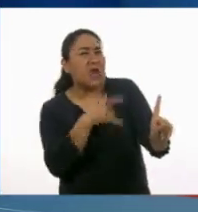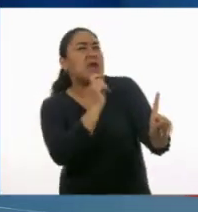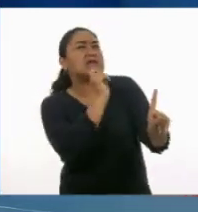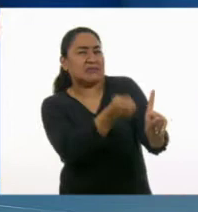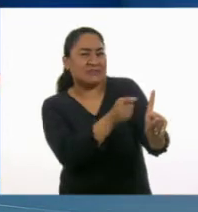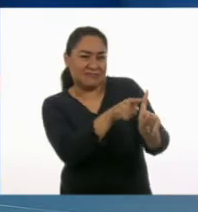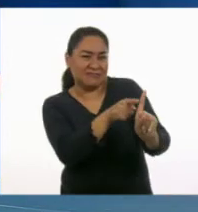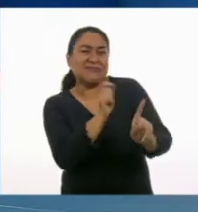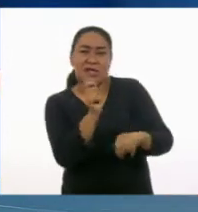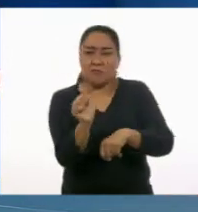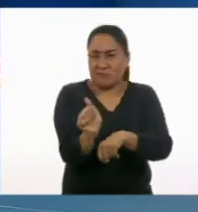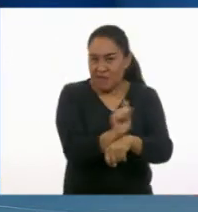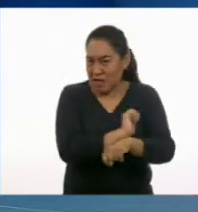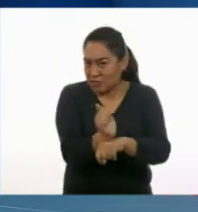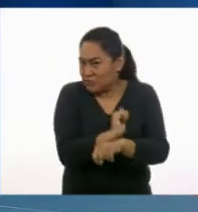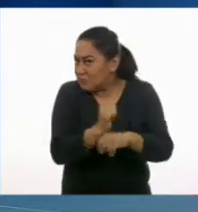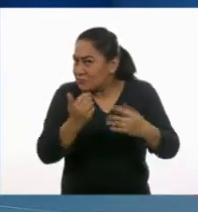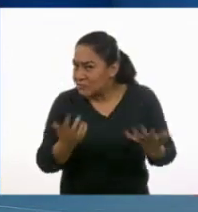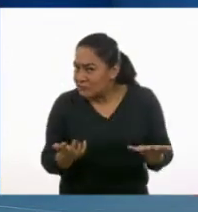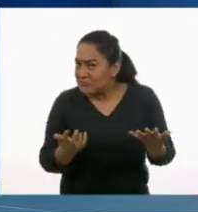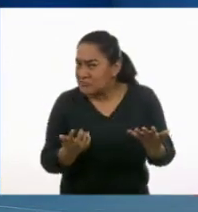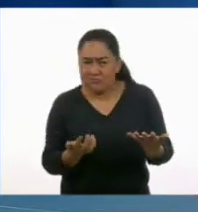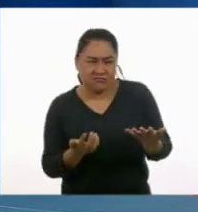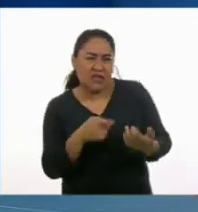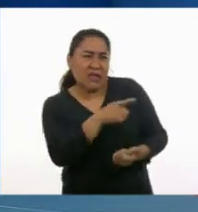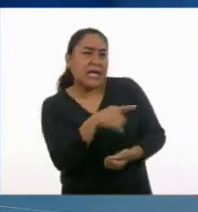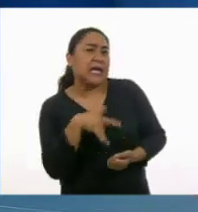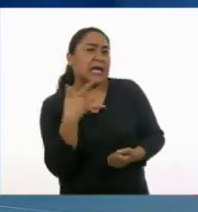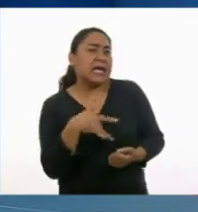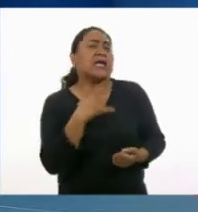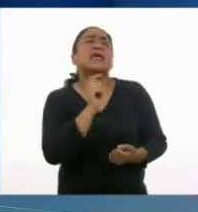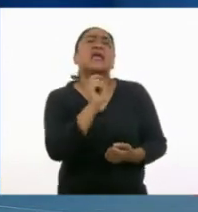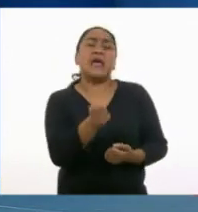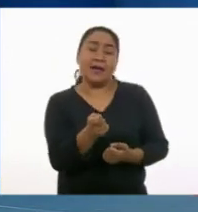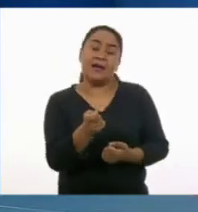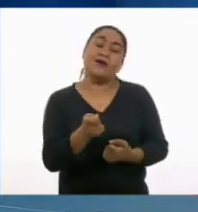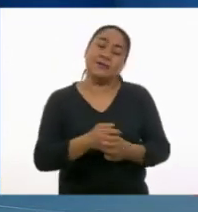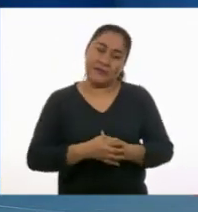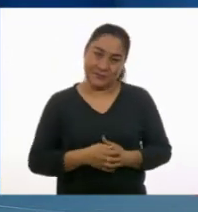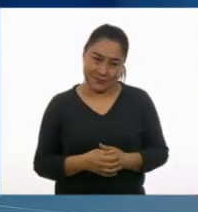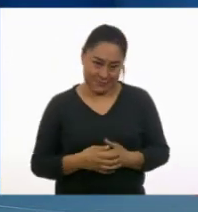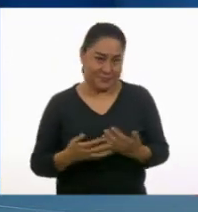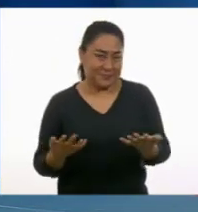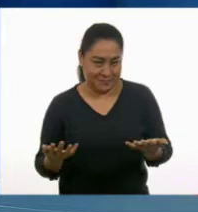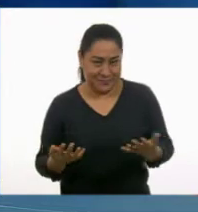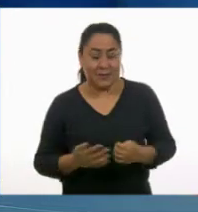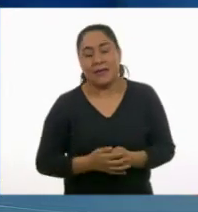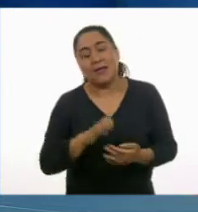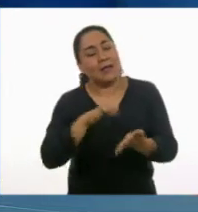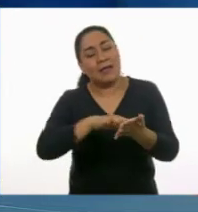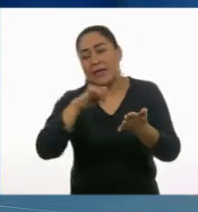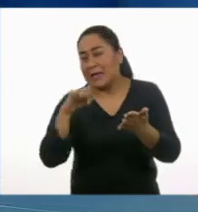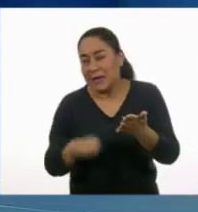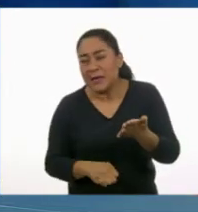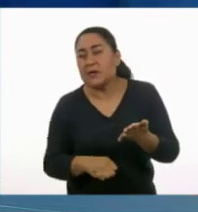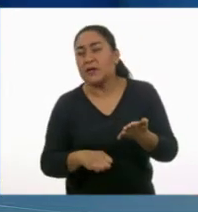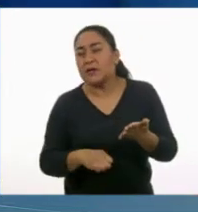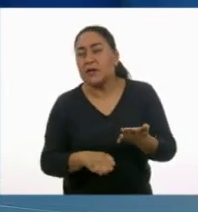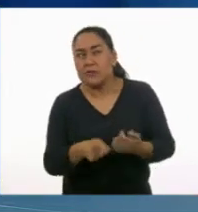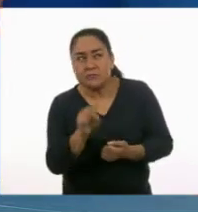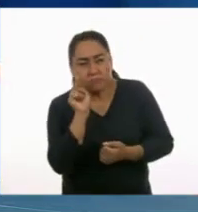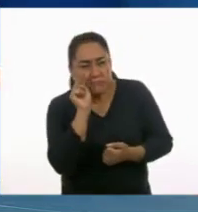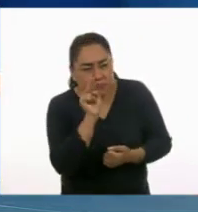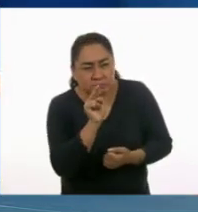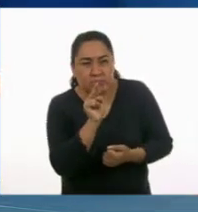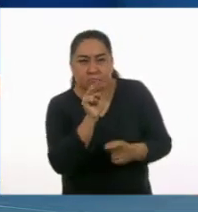a nuestro personaje? Okay. ¿Qué está sintiendo? ¿Sí? Sí. Entonces, ahí, por ejemplo, tenemos que descubrir si el personaje